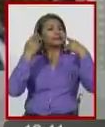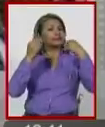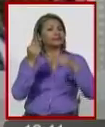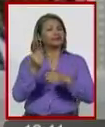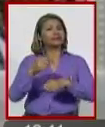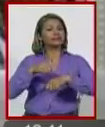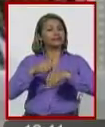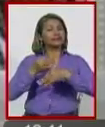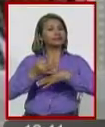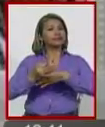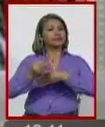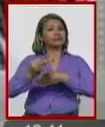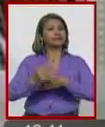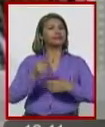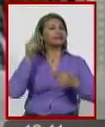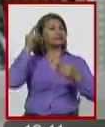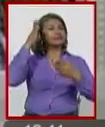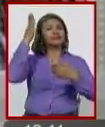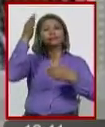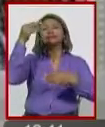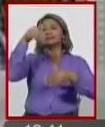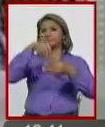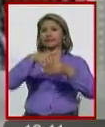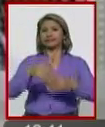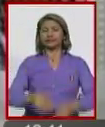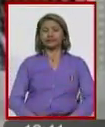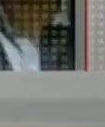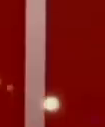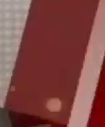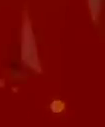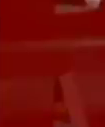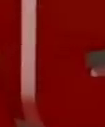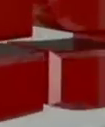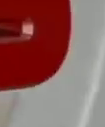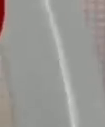pretenden ganar tiempo con fines electorales.